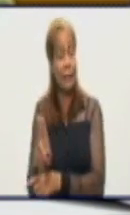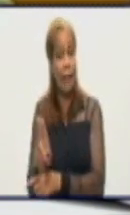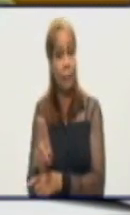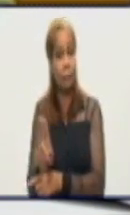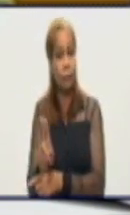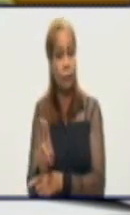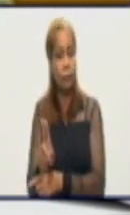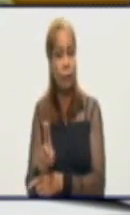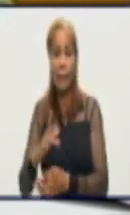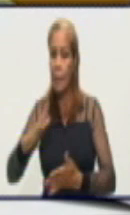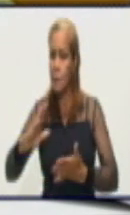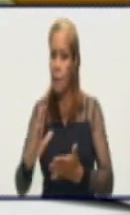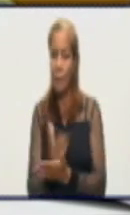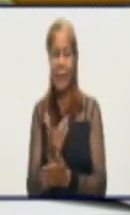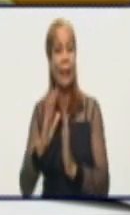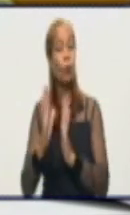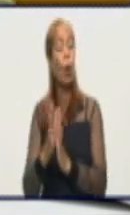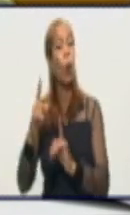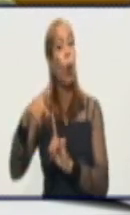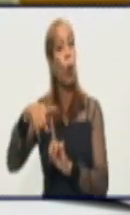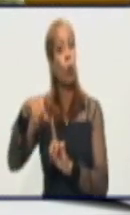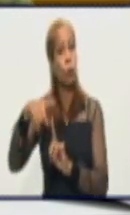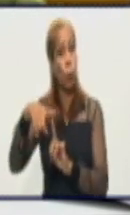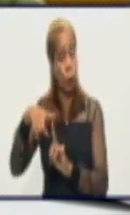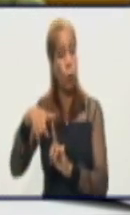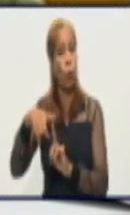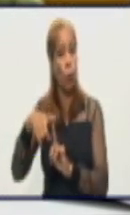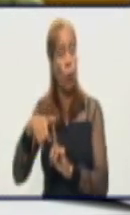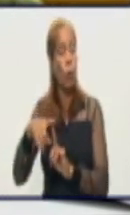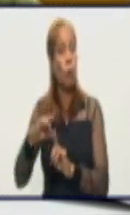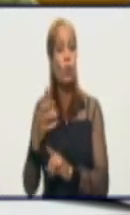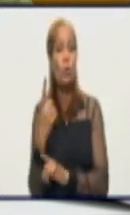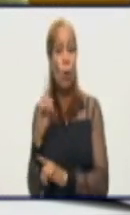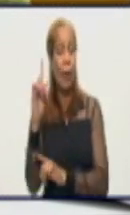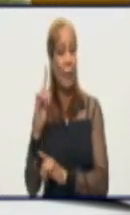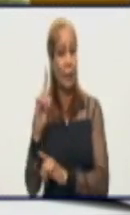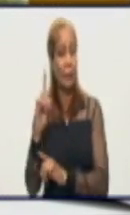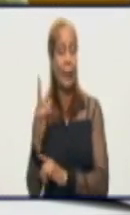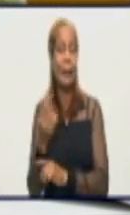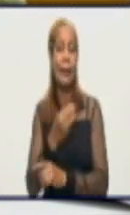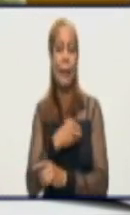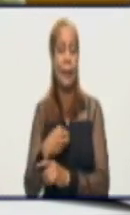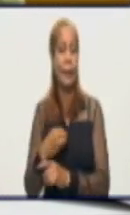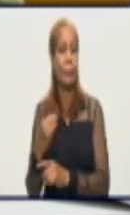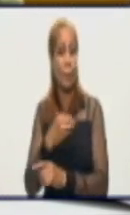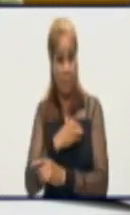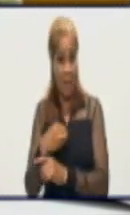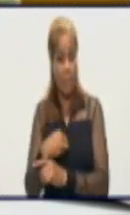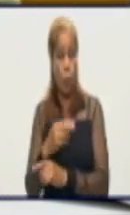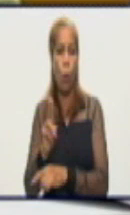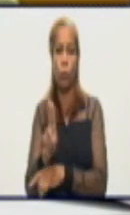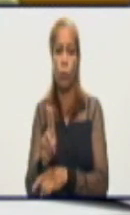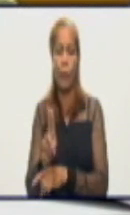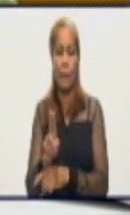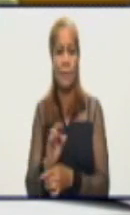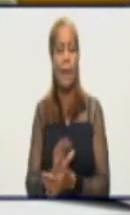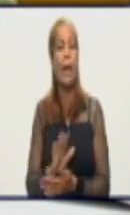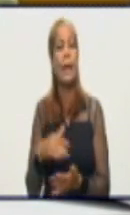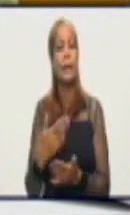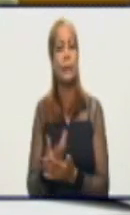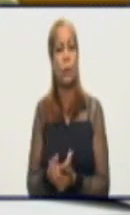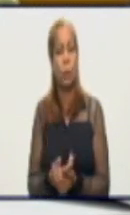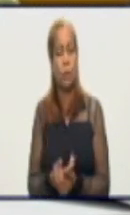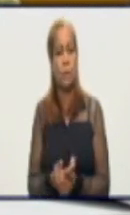transformen en multiplicadores de la epidemia. Esa es una de las medidas. Otra de los aspectos en los cuales trabaja el sector es en el tema